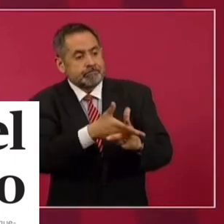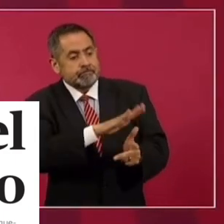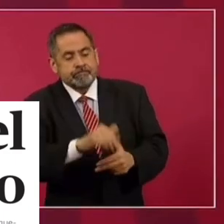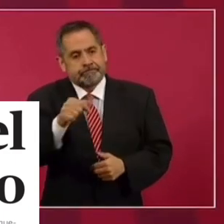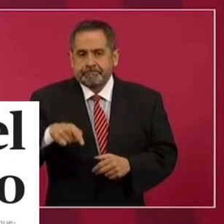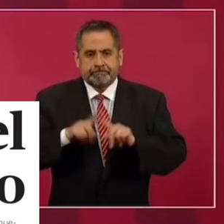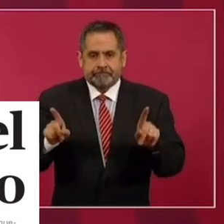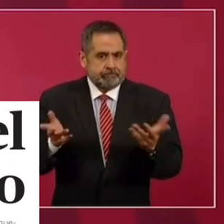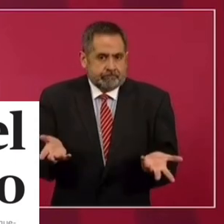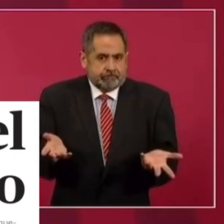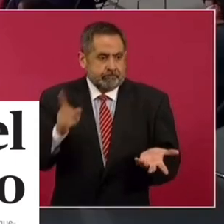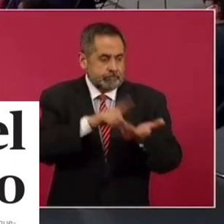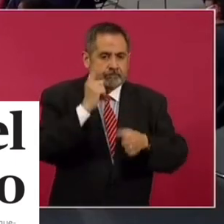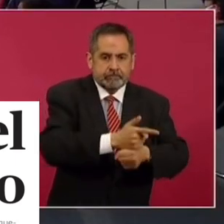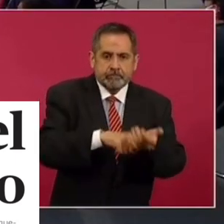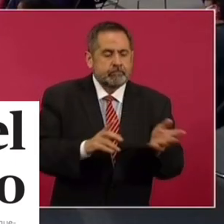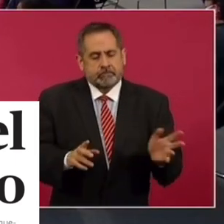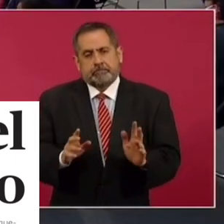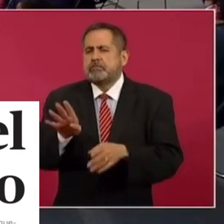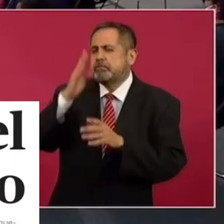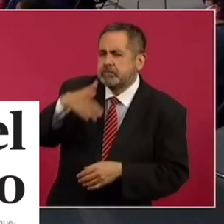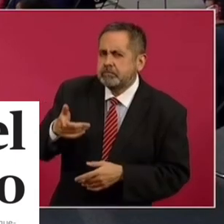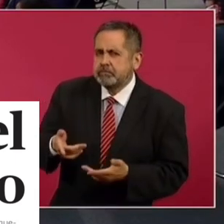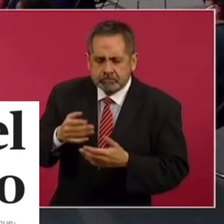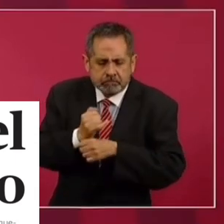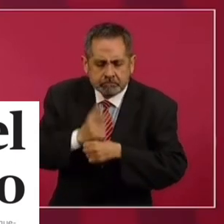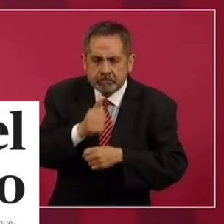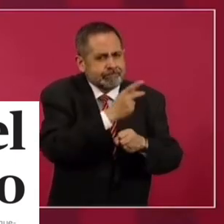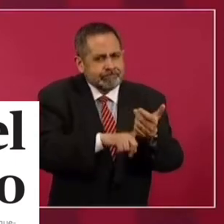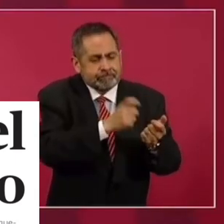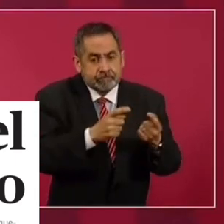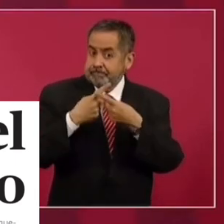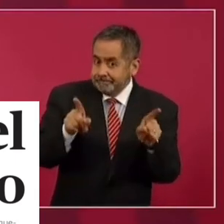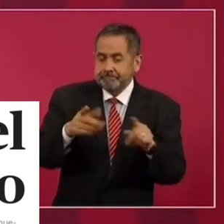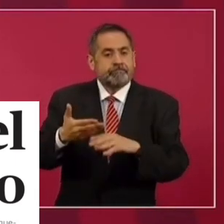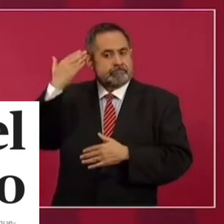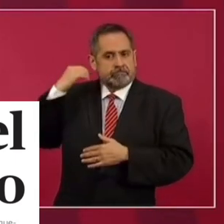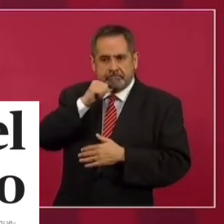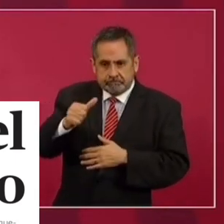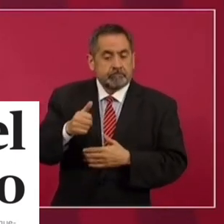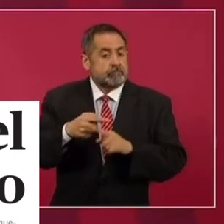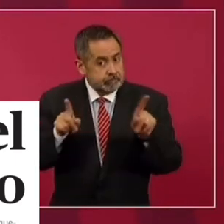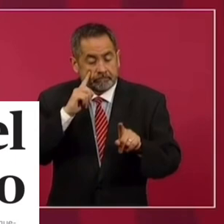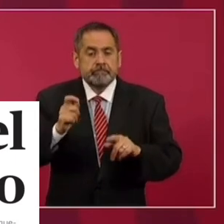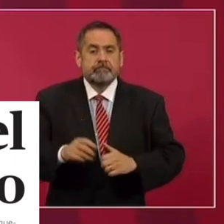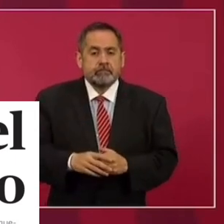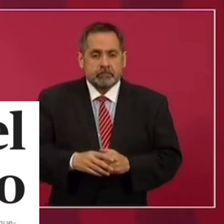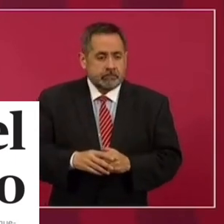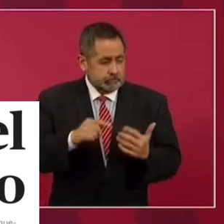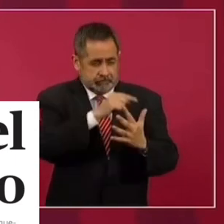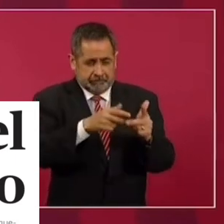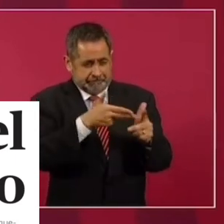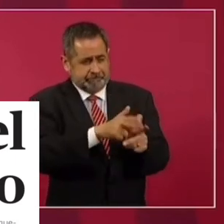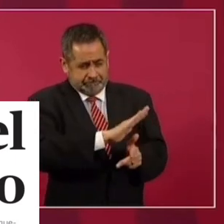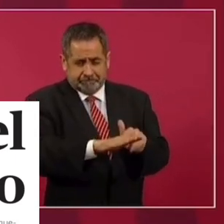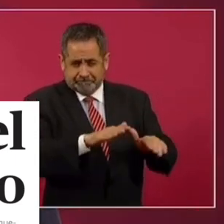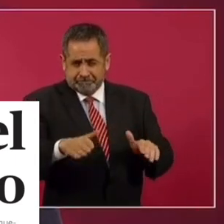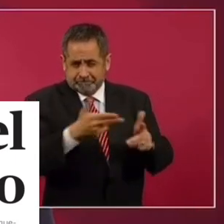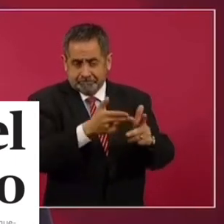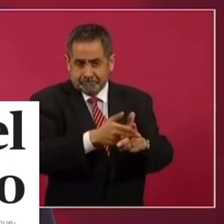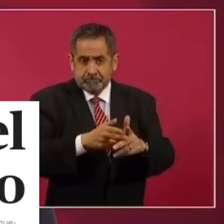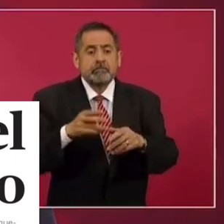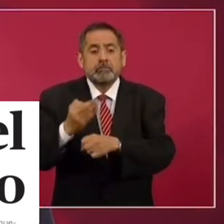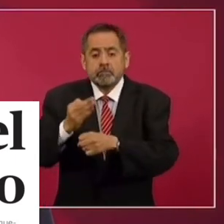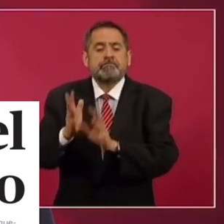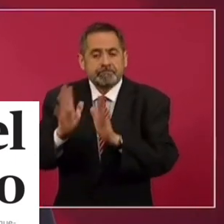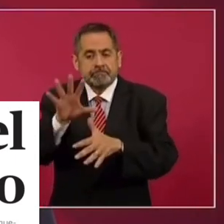Estado. ¿Cómo se sabe si los casos no son...? Ah, porque tenemos todos los elementos. A diferencia de antes, en todos estos homicidios ya